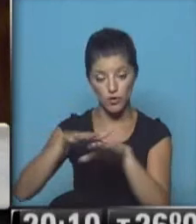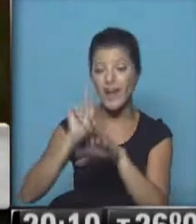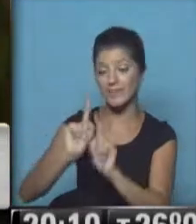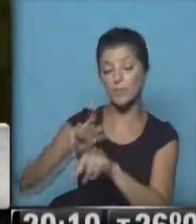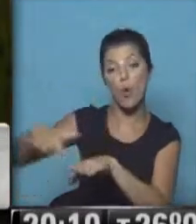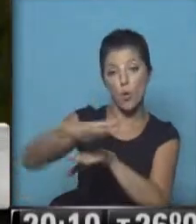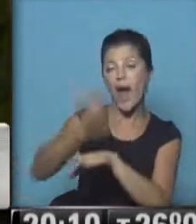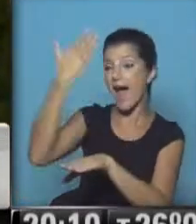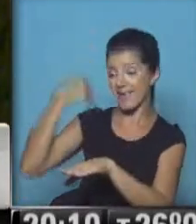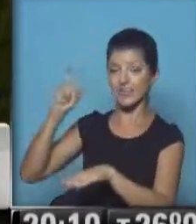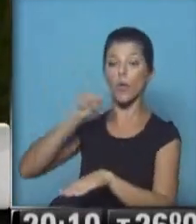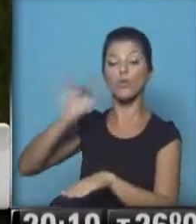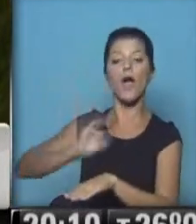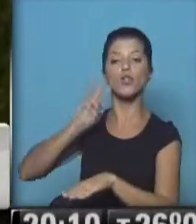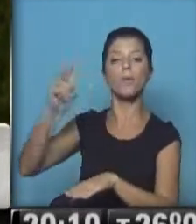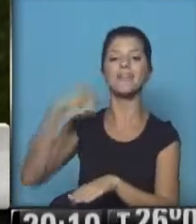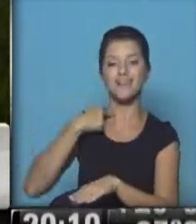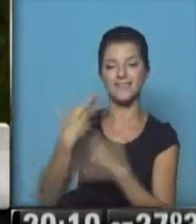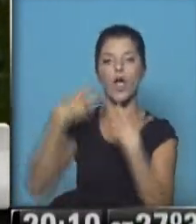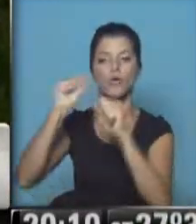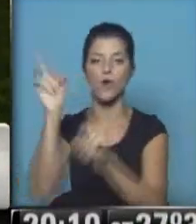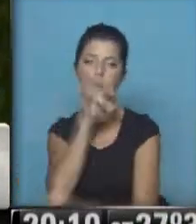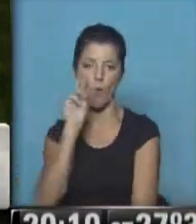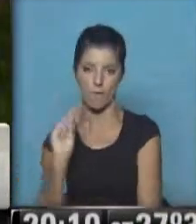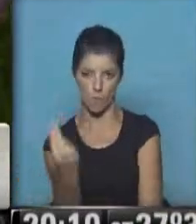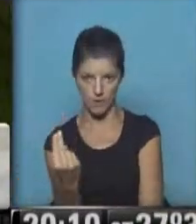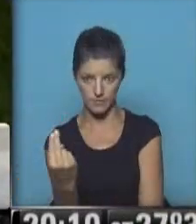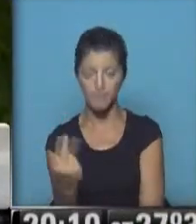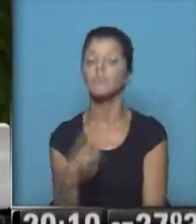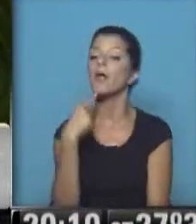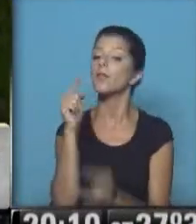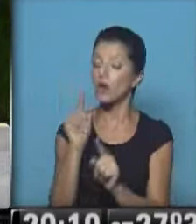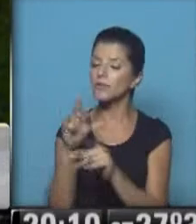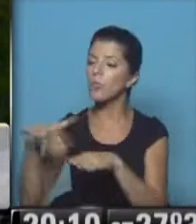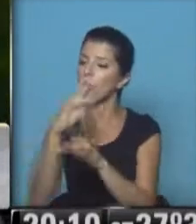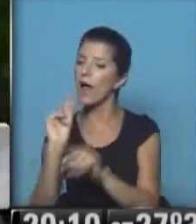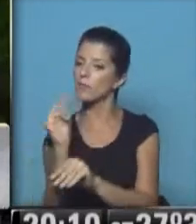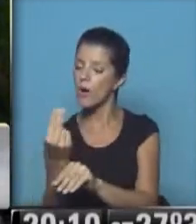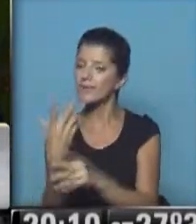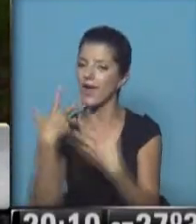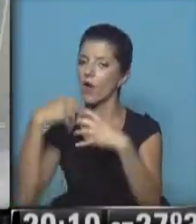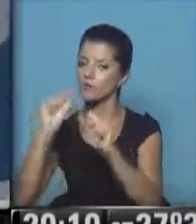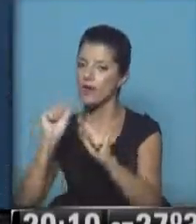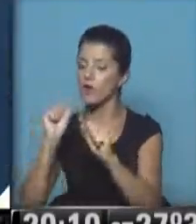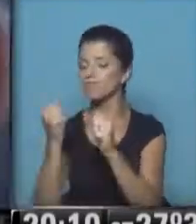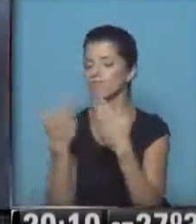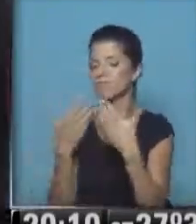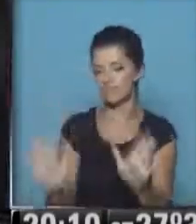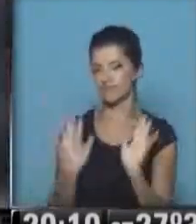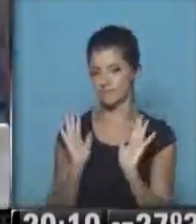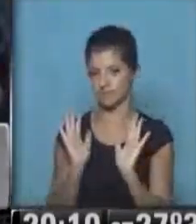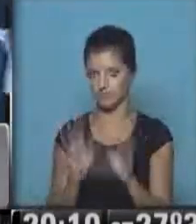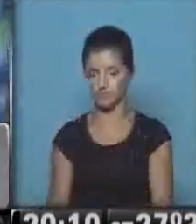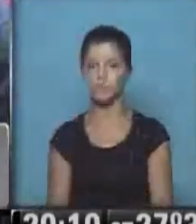de 2013. El Tribunal 9 aseguró que el hecho de que haya aparecido allí es absolutamente fortuito.